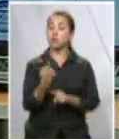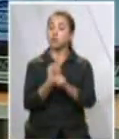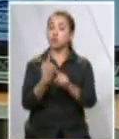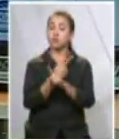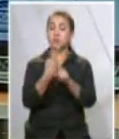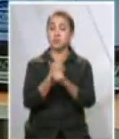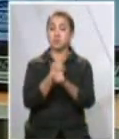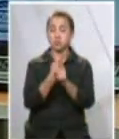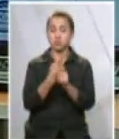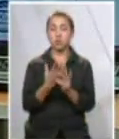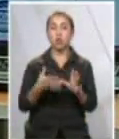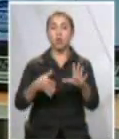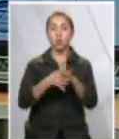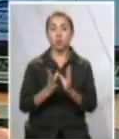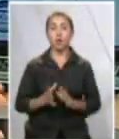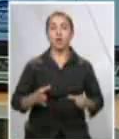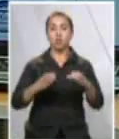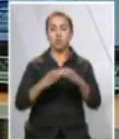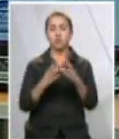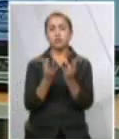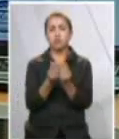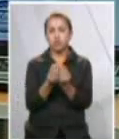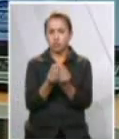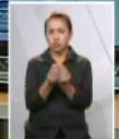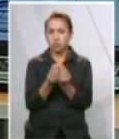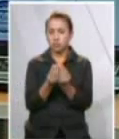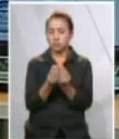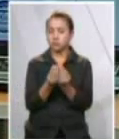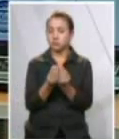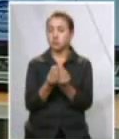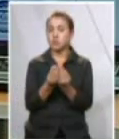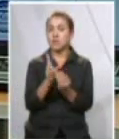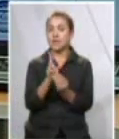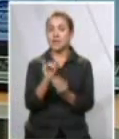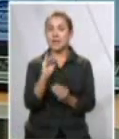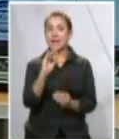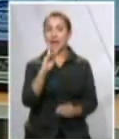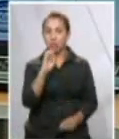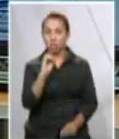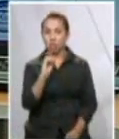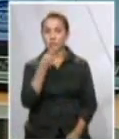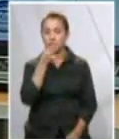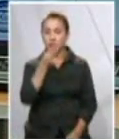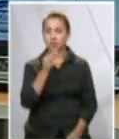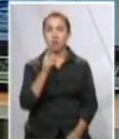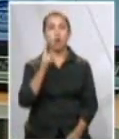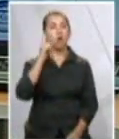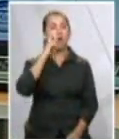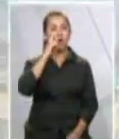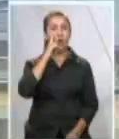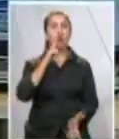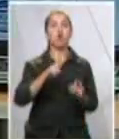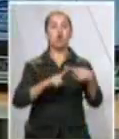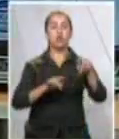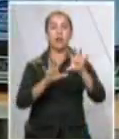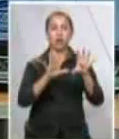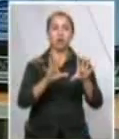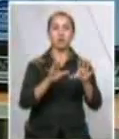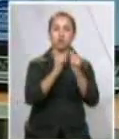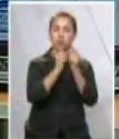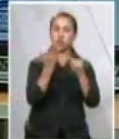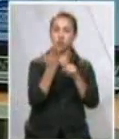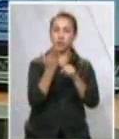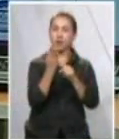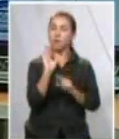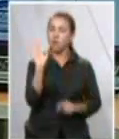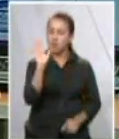tuvimos con el equipo, que éramos chiquititos en ese momento, Ricardo dijo, pero es que esto sería otra cosa con tecnología. Y empezó una búsqueda